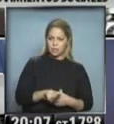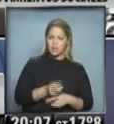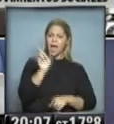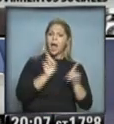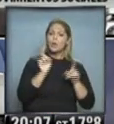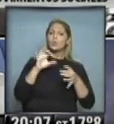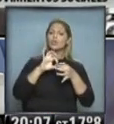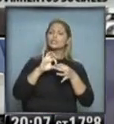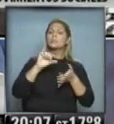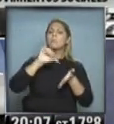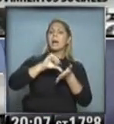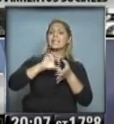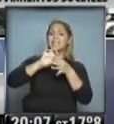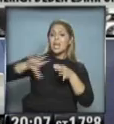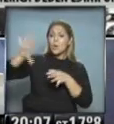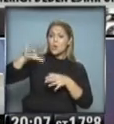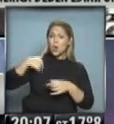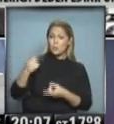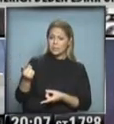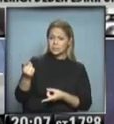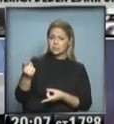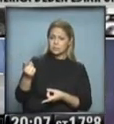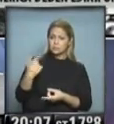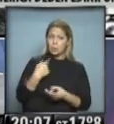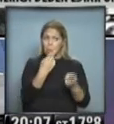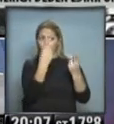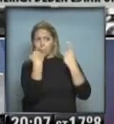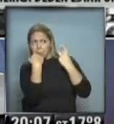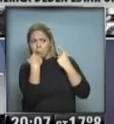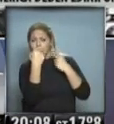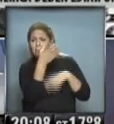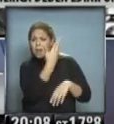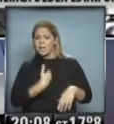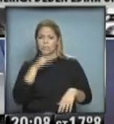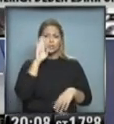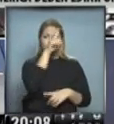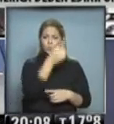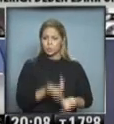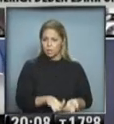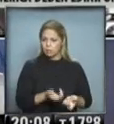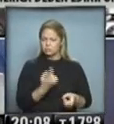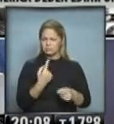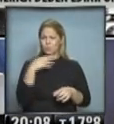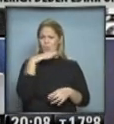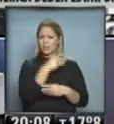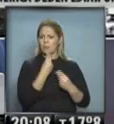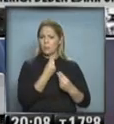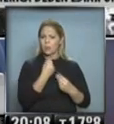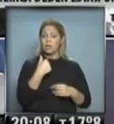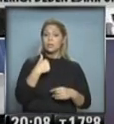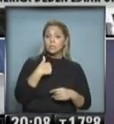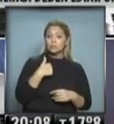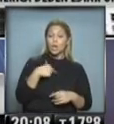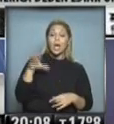países de Europa que sean tan sometidos al gobierno de Estados Unidos. Por lo menos yo